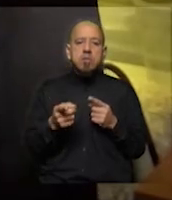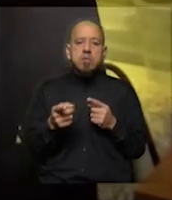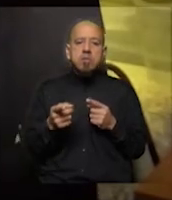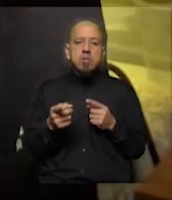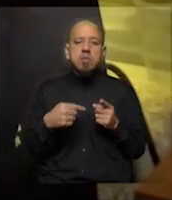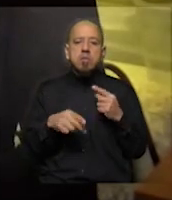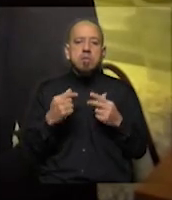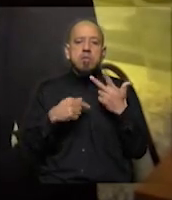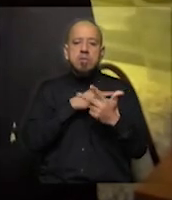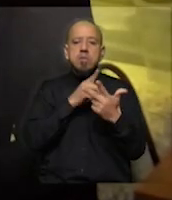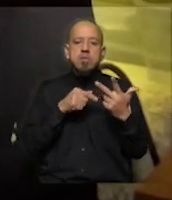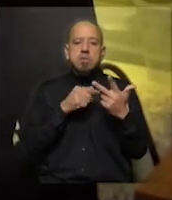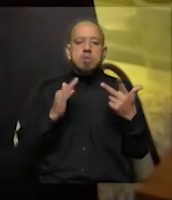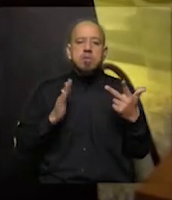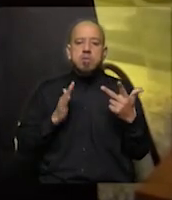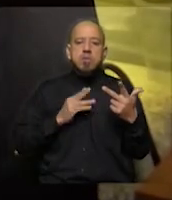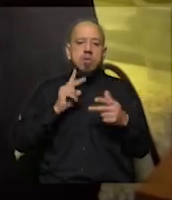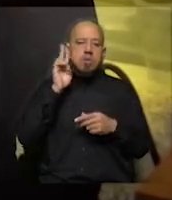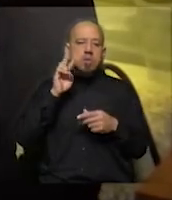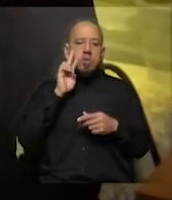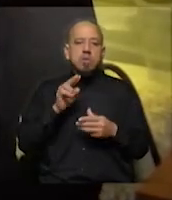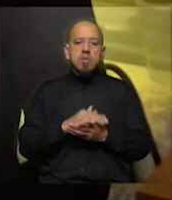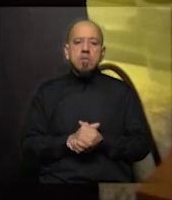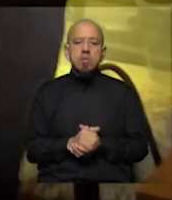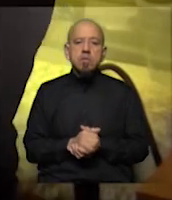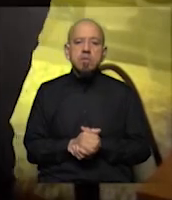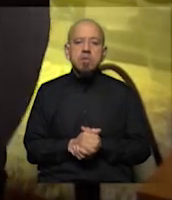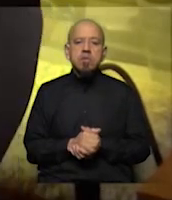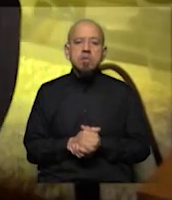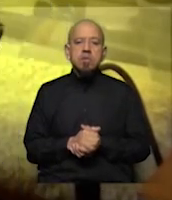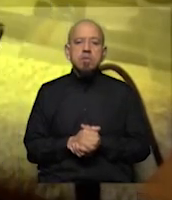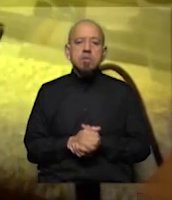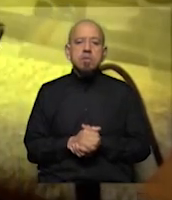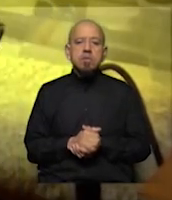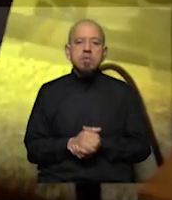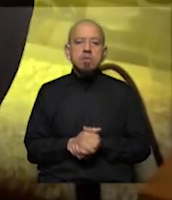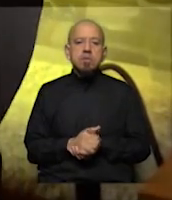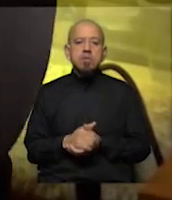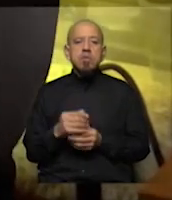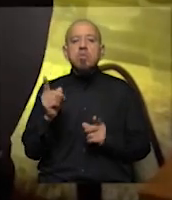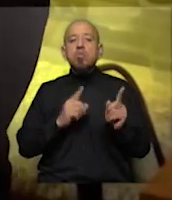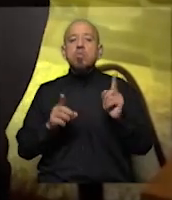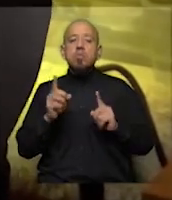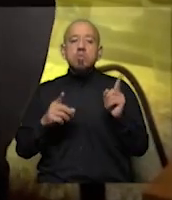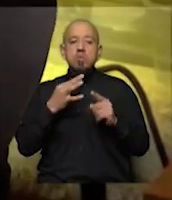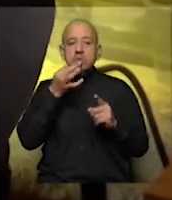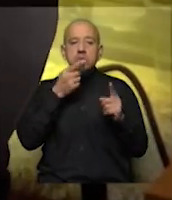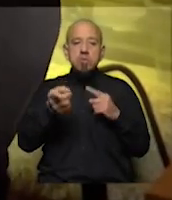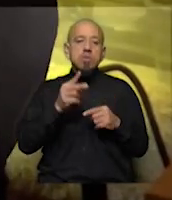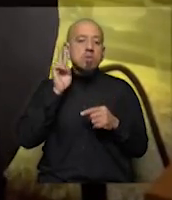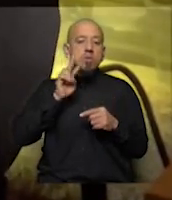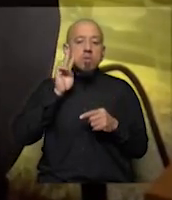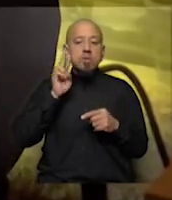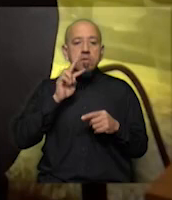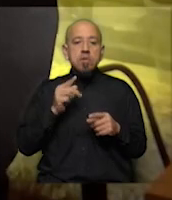por tres mujeres lesbianas. Estamos muy contentas por eso. Ahí va, está buena esa aclaración que hace, porque hay gente capaz que dice, no, ese bar es de lesbiana, yo no voy porque no